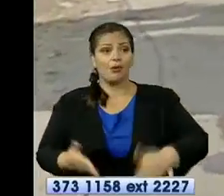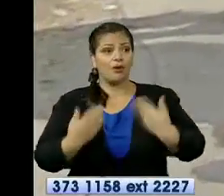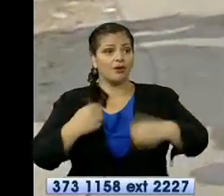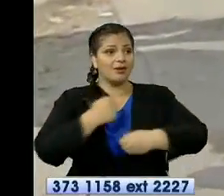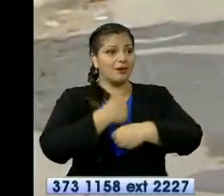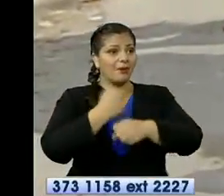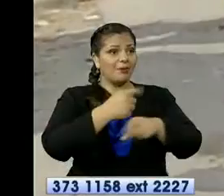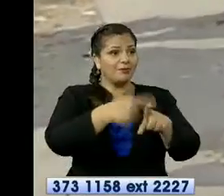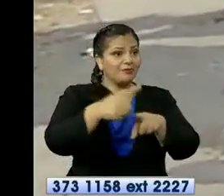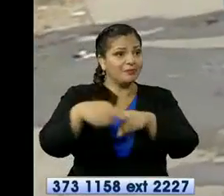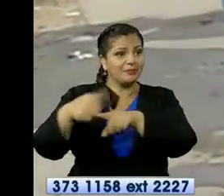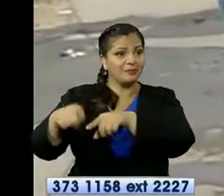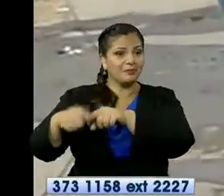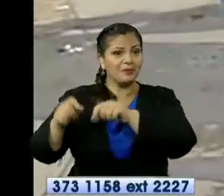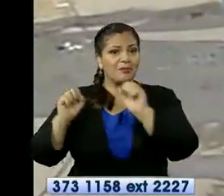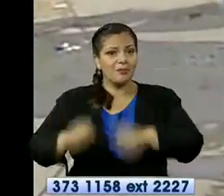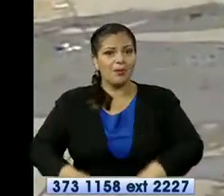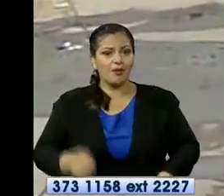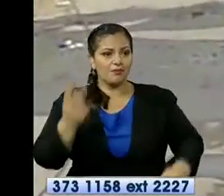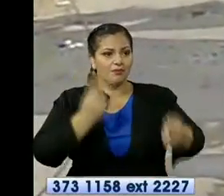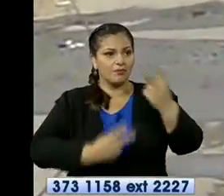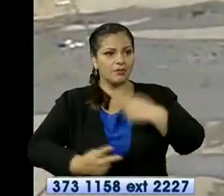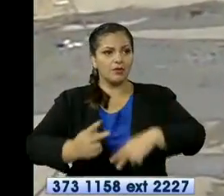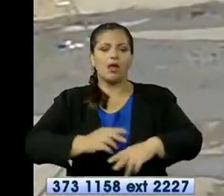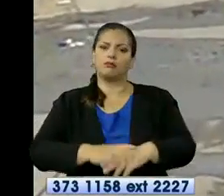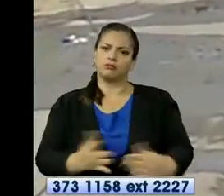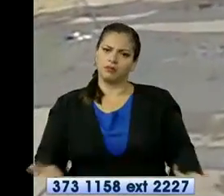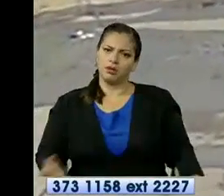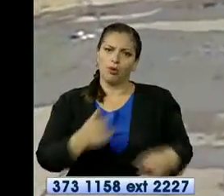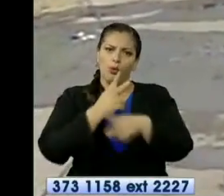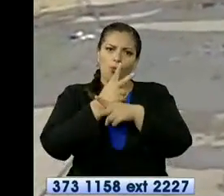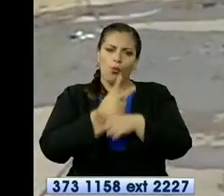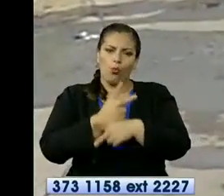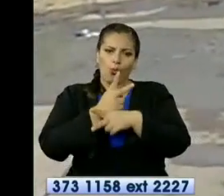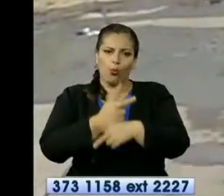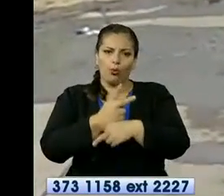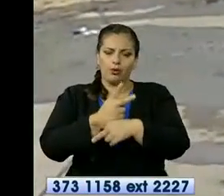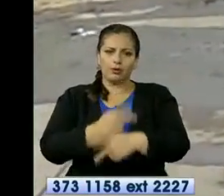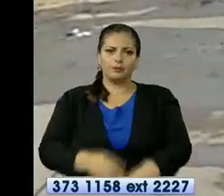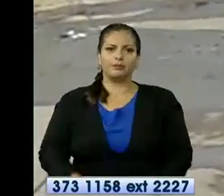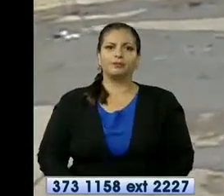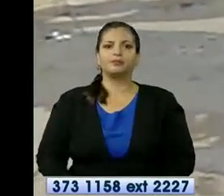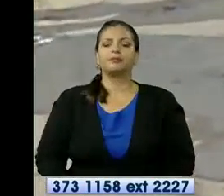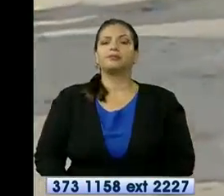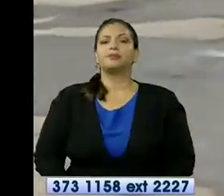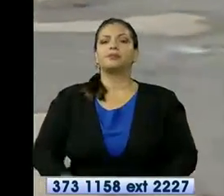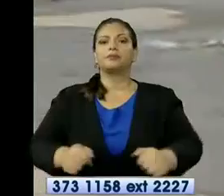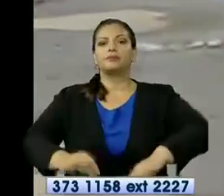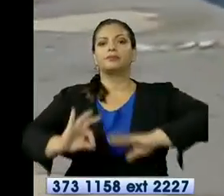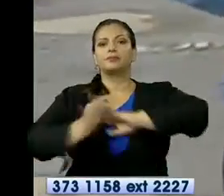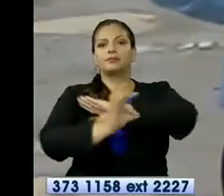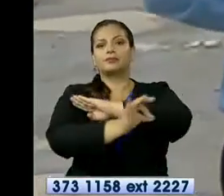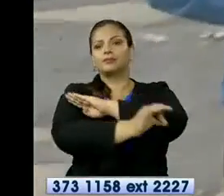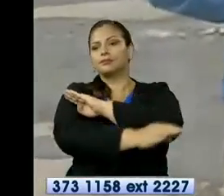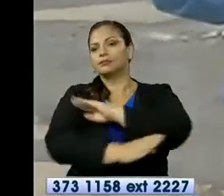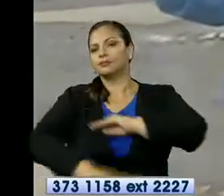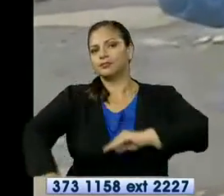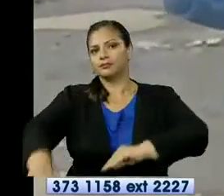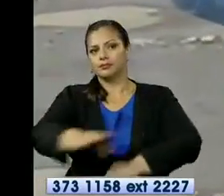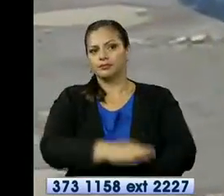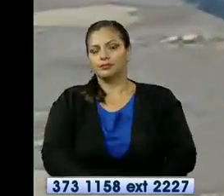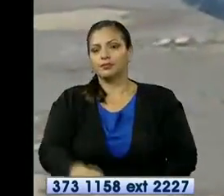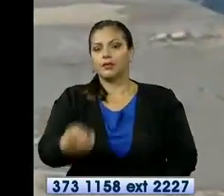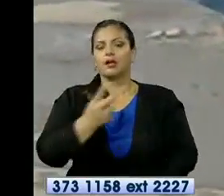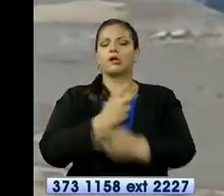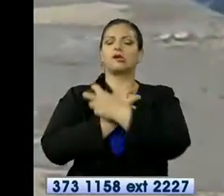aprovecharlas, reconocerlas y cuidarlas, por si acaso. Más adelante seguimos acá desde el sector del Fortín. Esta campaña raticida contra